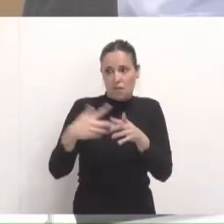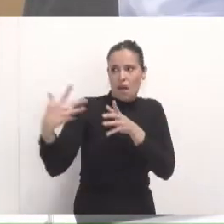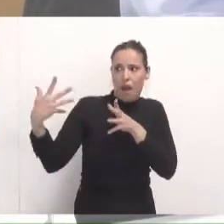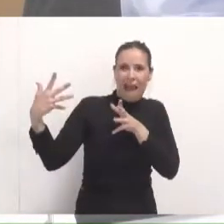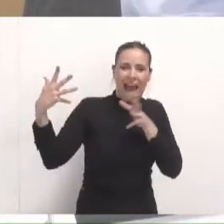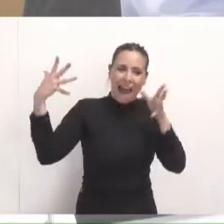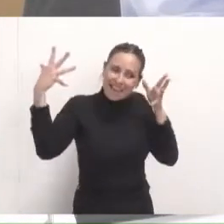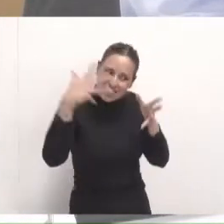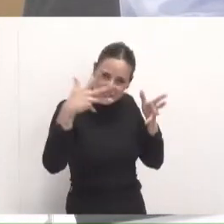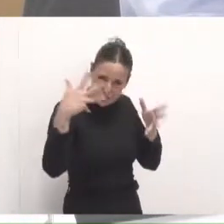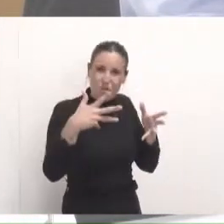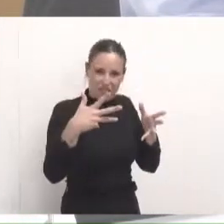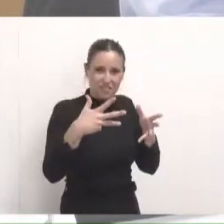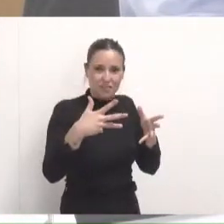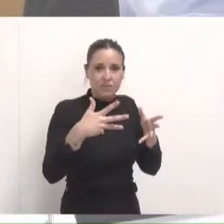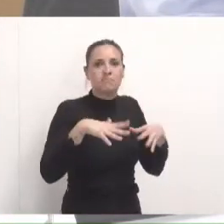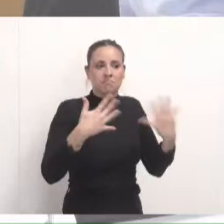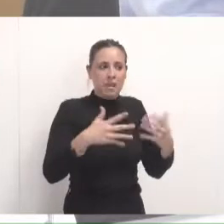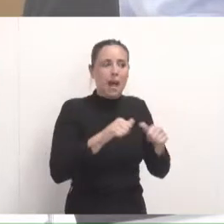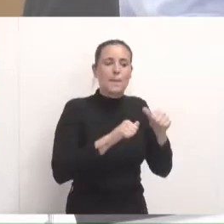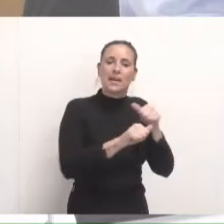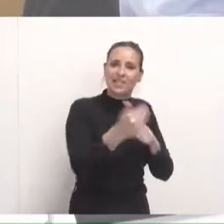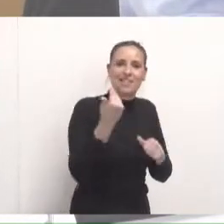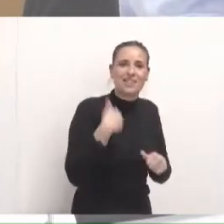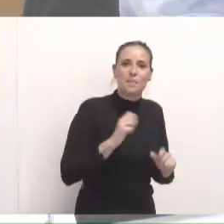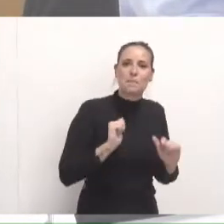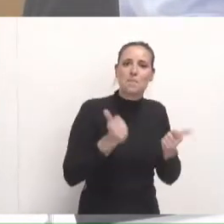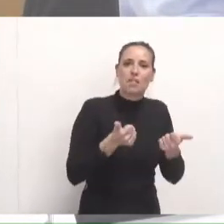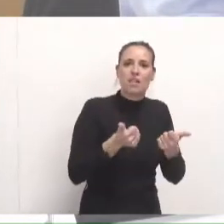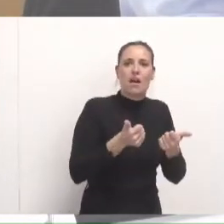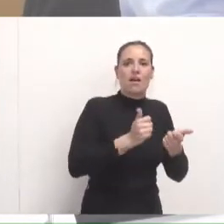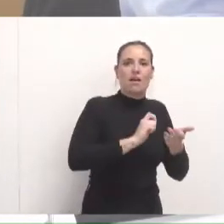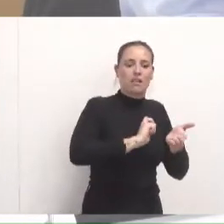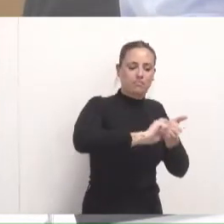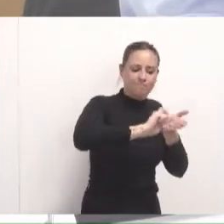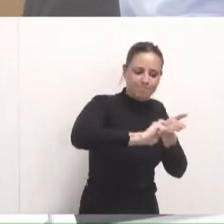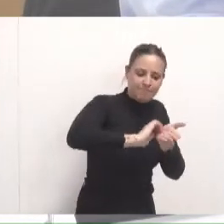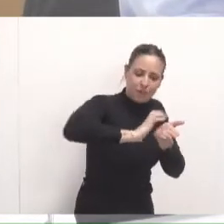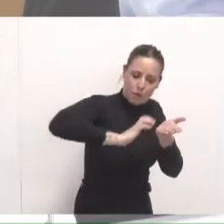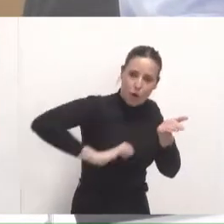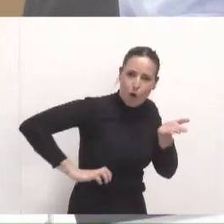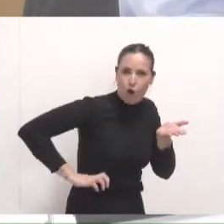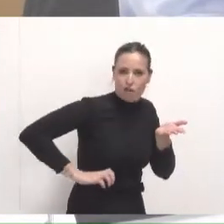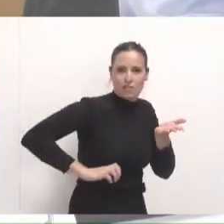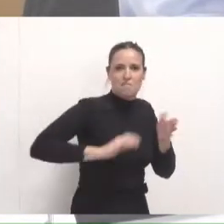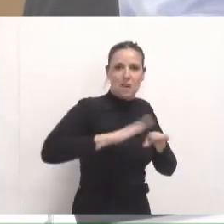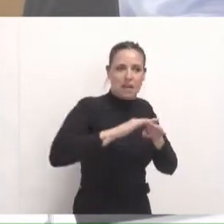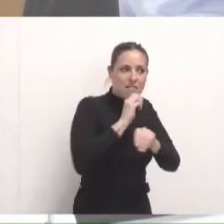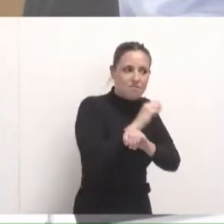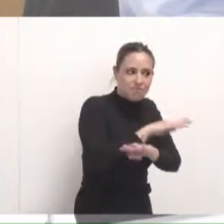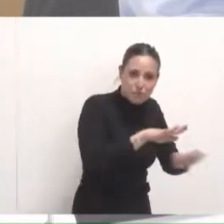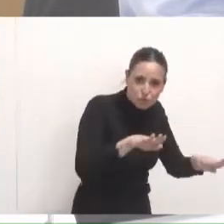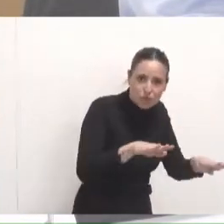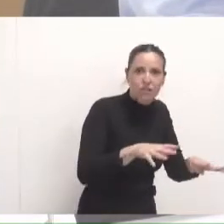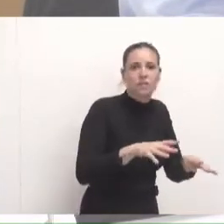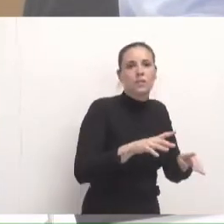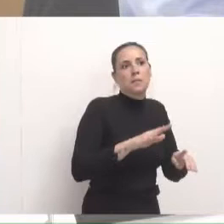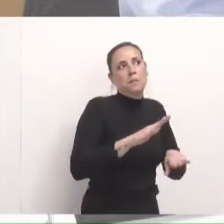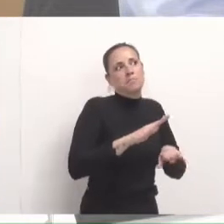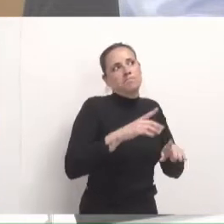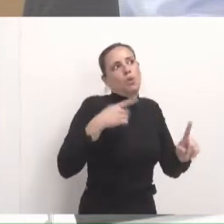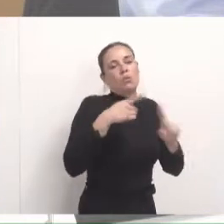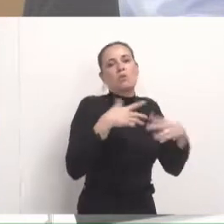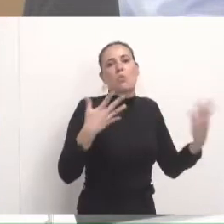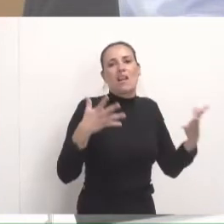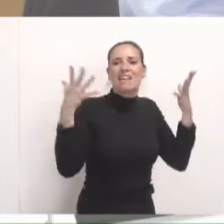Miguel Guijurri, pues ya se han establecido las primeras hojas divulgadoras y las primeras condiciones o las primeras recomendaciones en